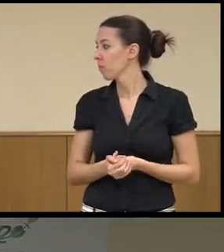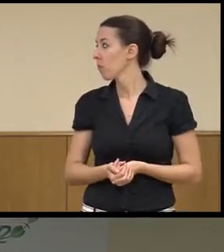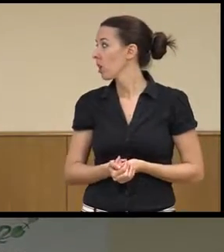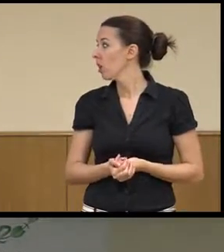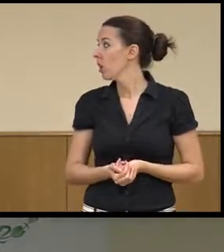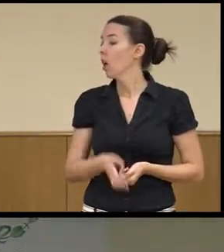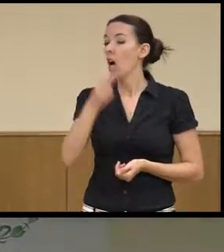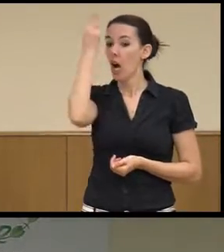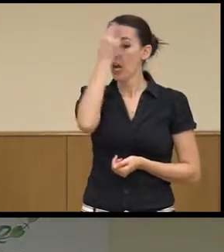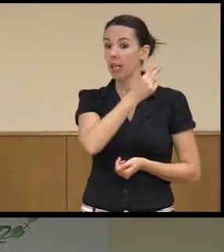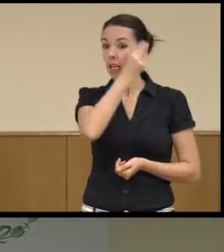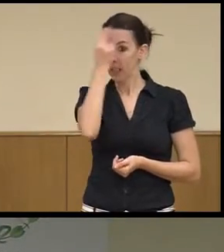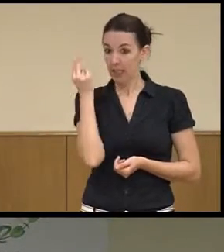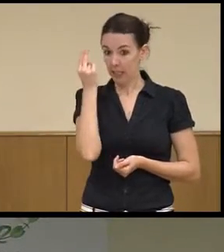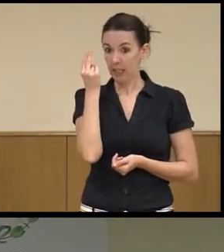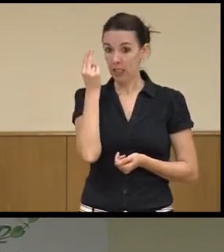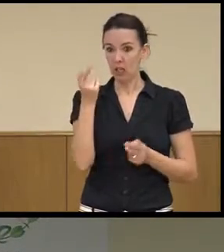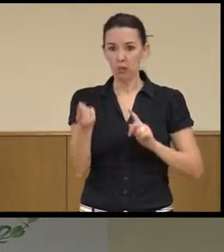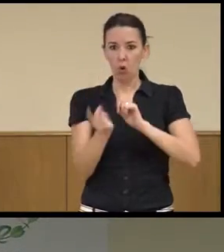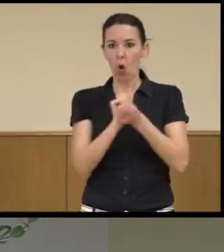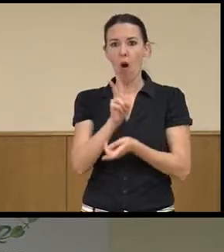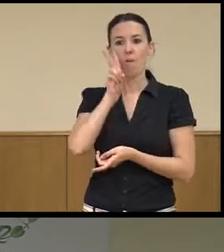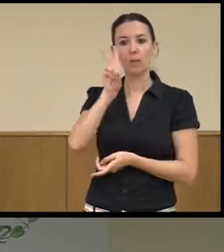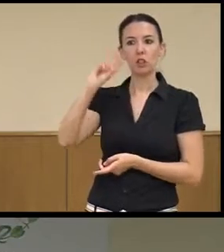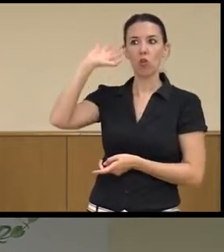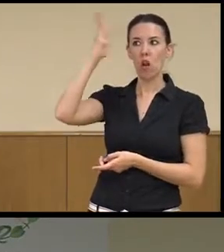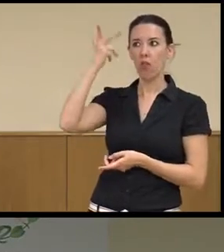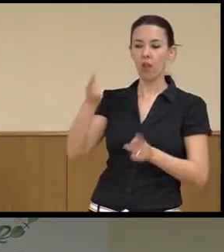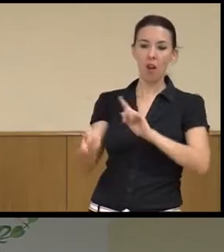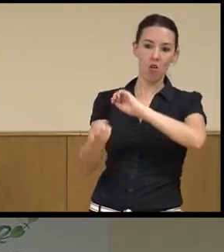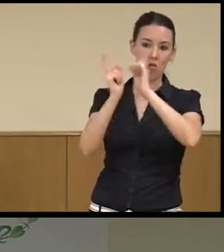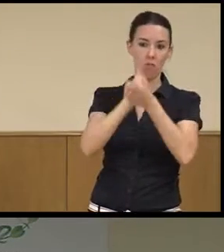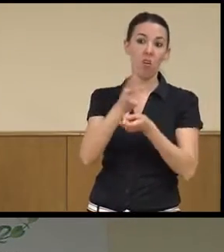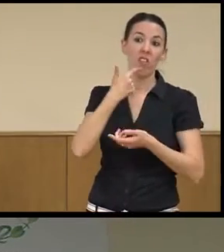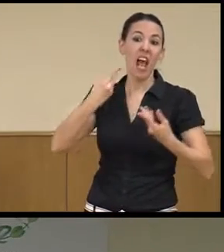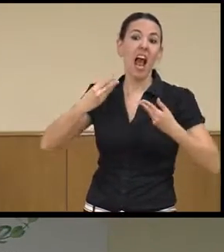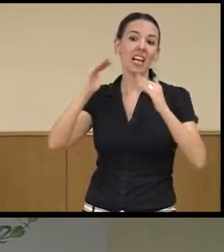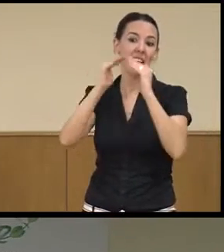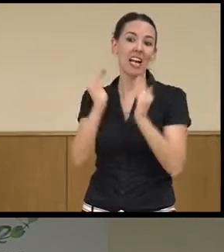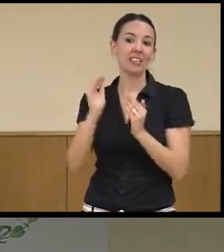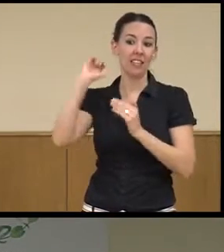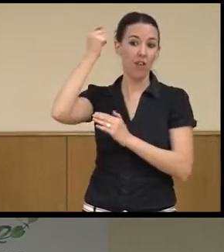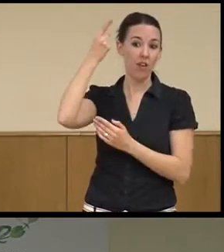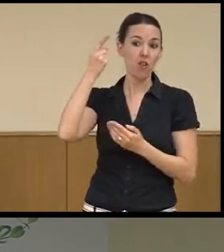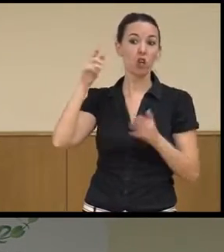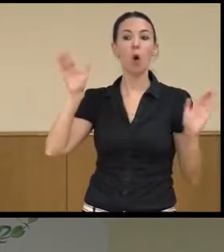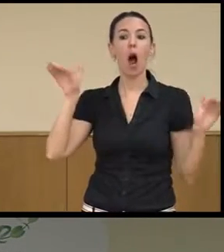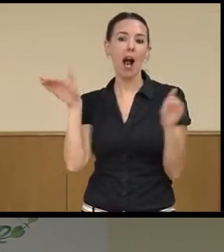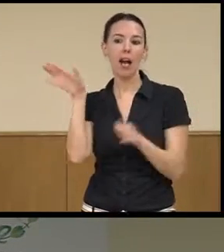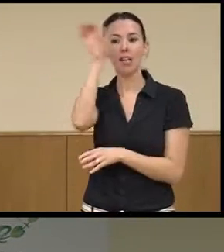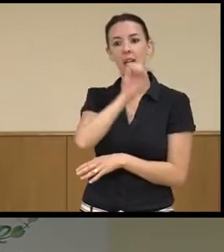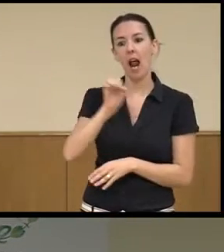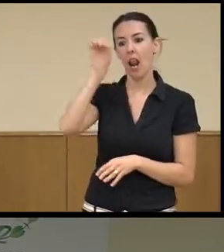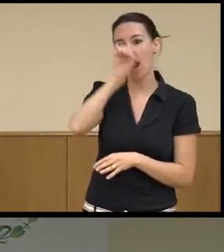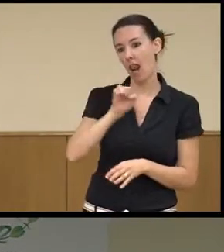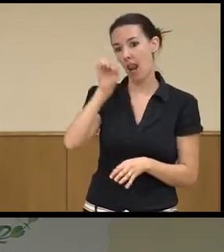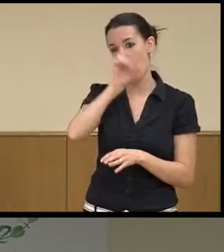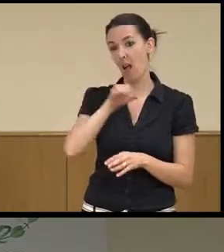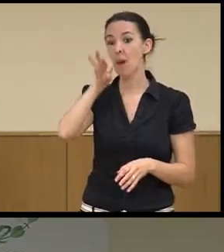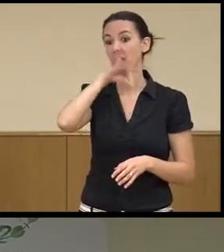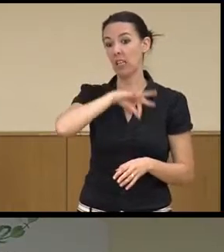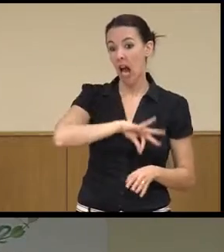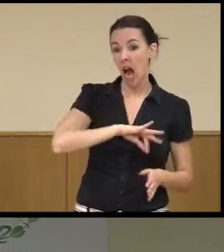cristianismo transformó sustancialmente la visión del cielo, morada de Dios, de los coros angélicos y de las almas bienaventuradas tras su paso